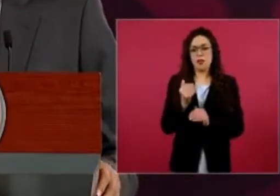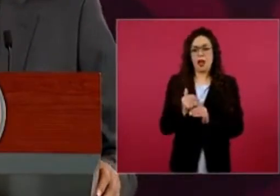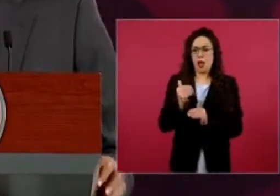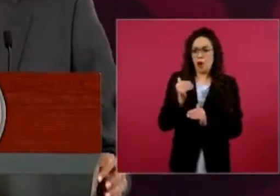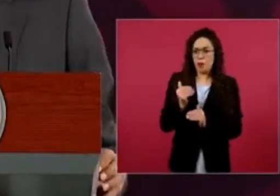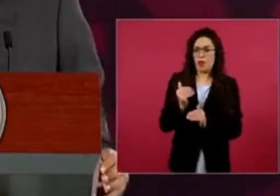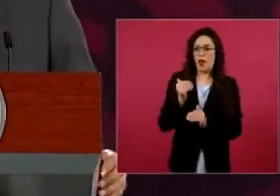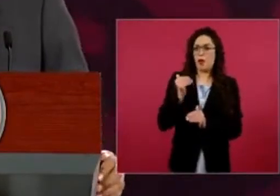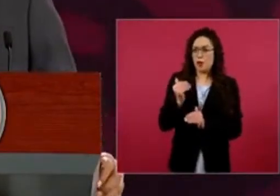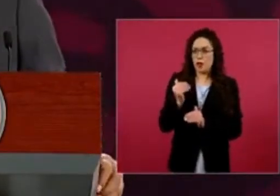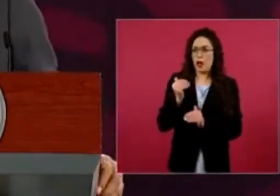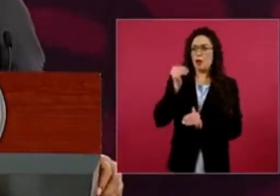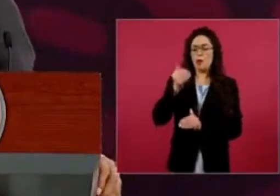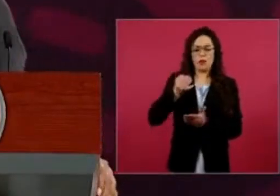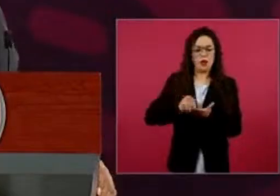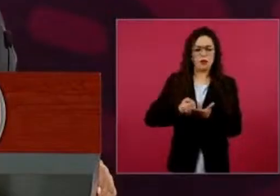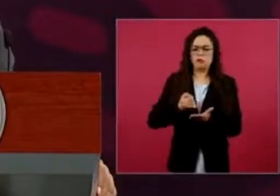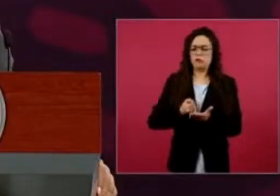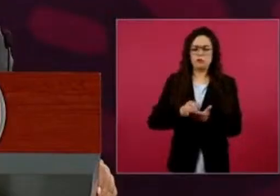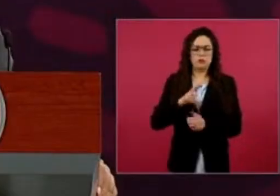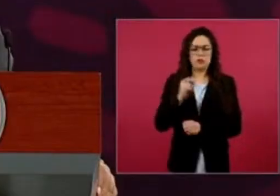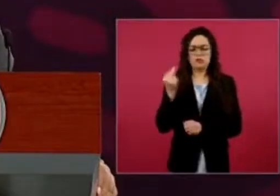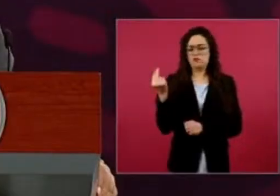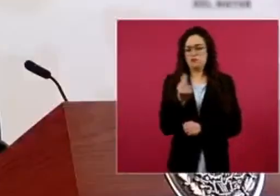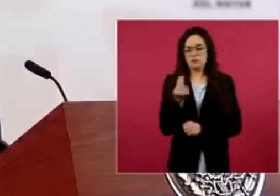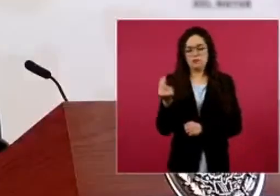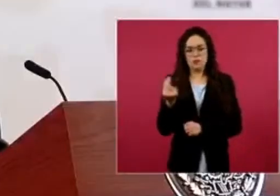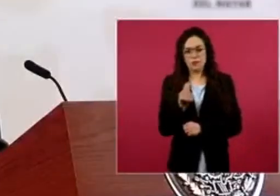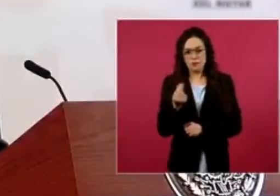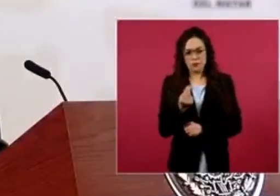aumentar impuestos, no hace falta